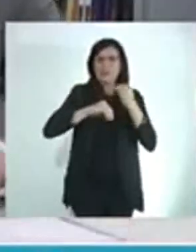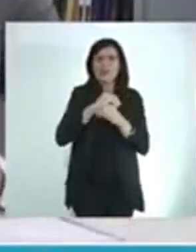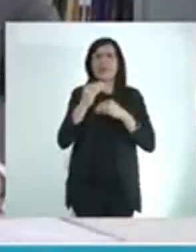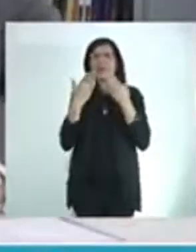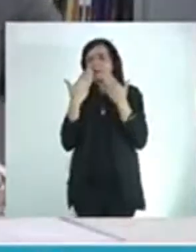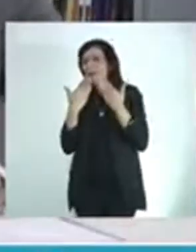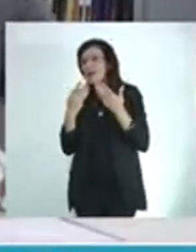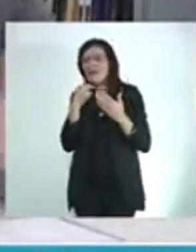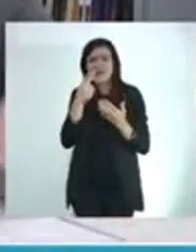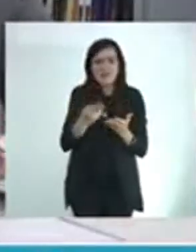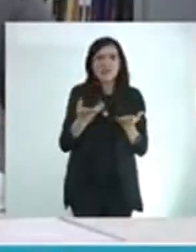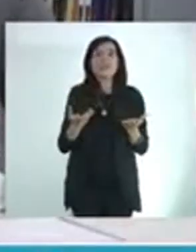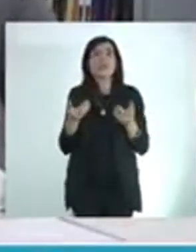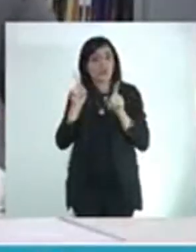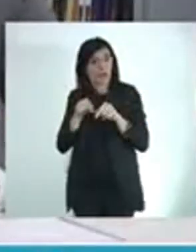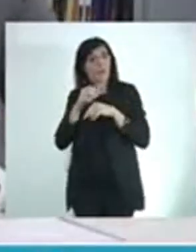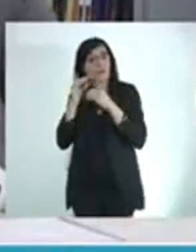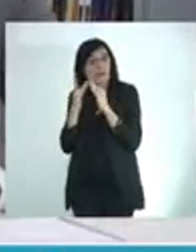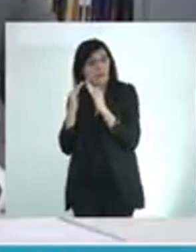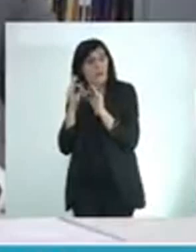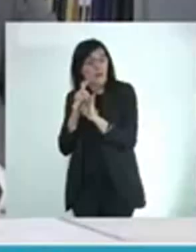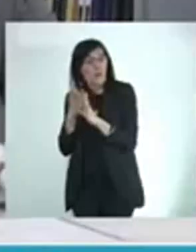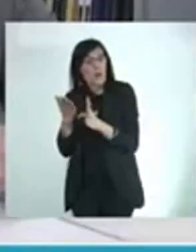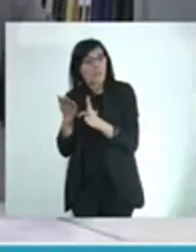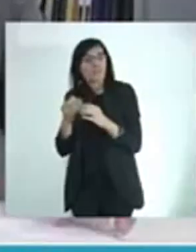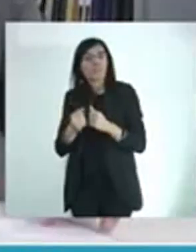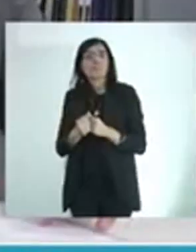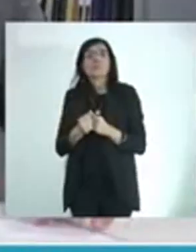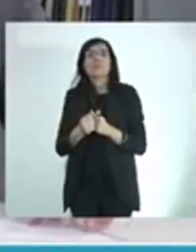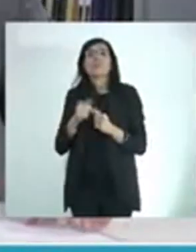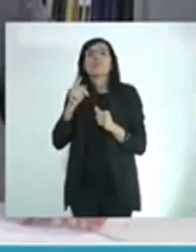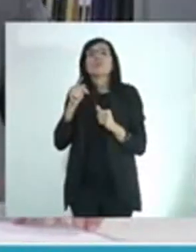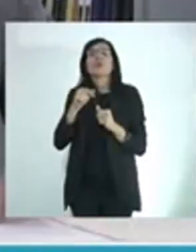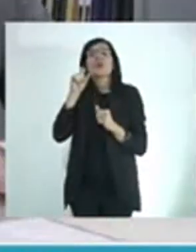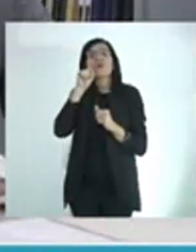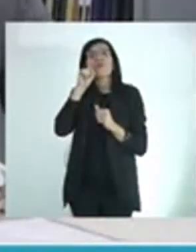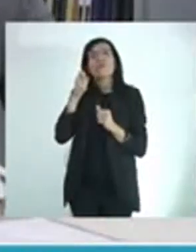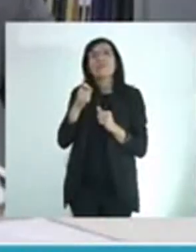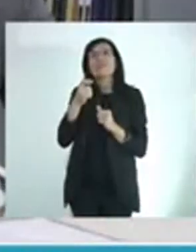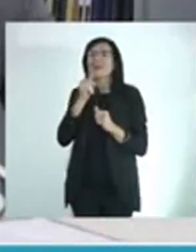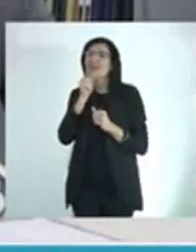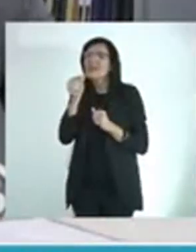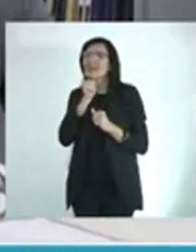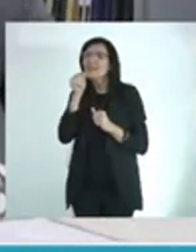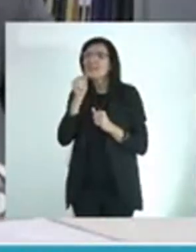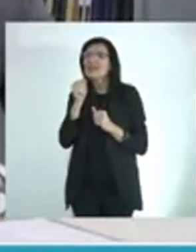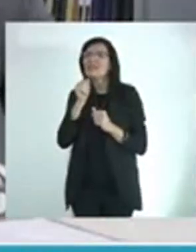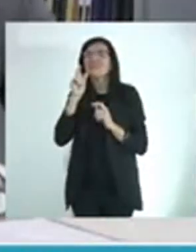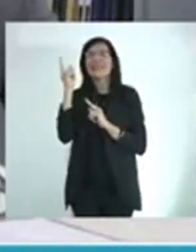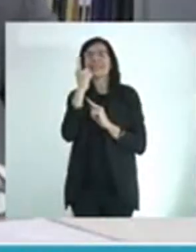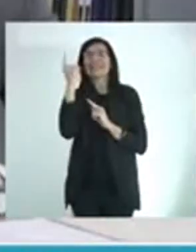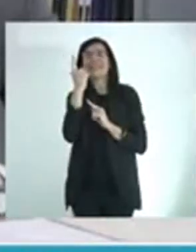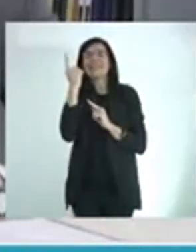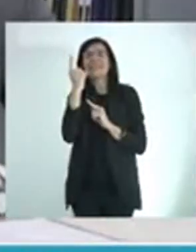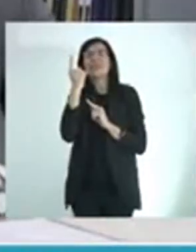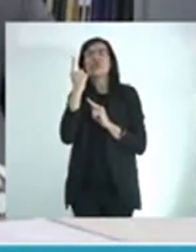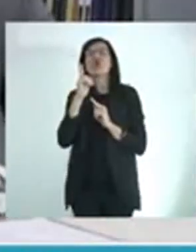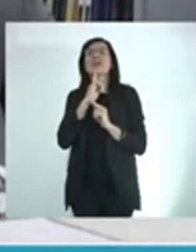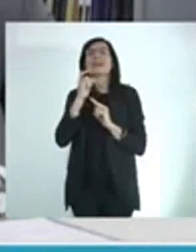supuesto, educativa. Y por eso tenemos, en este caso, visitas. Está con nosotros José Luis González, director de la Dirección de